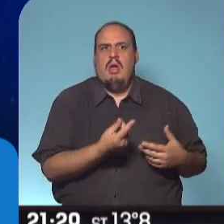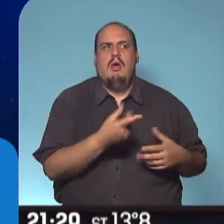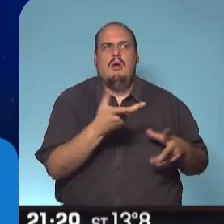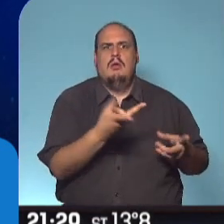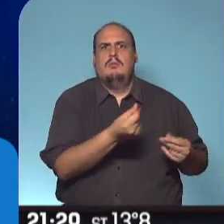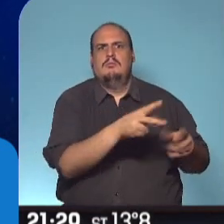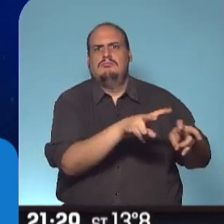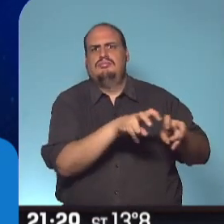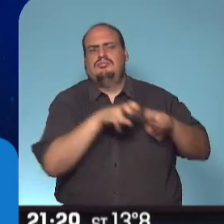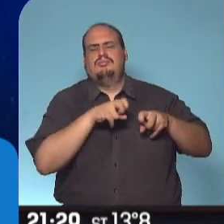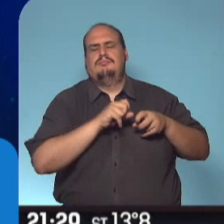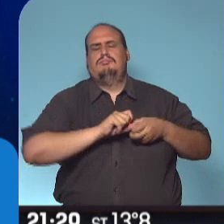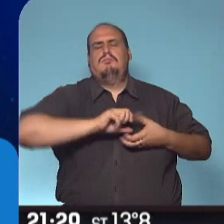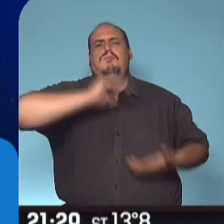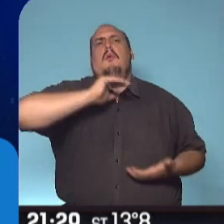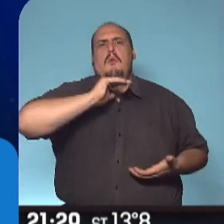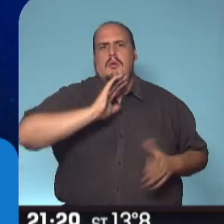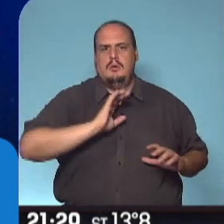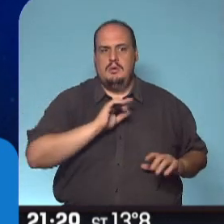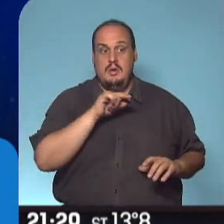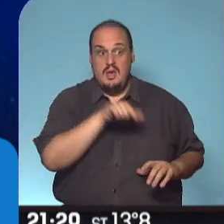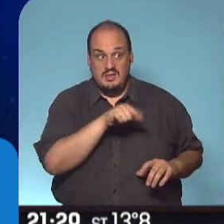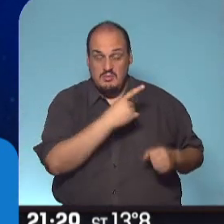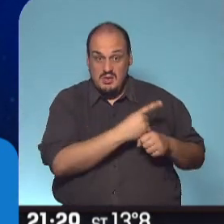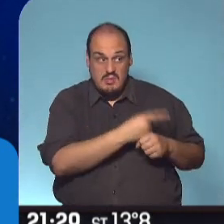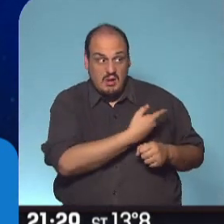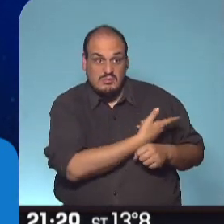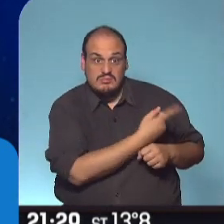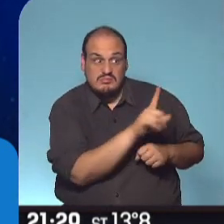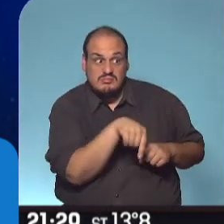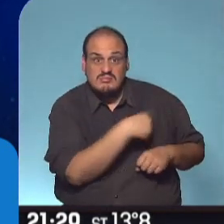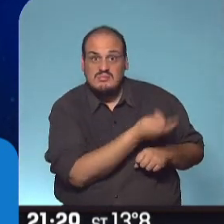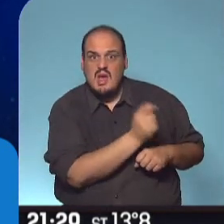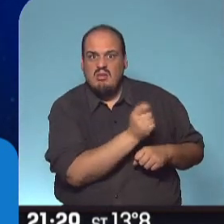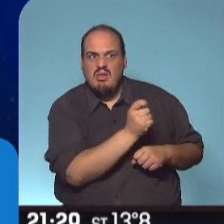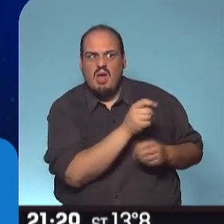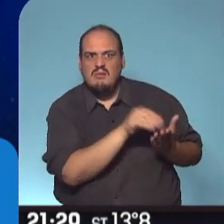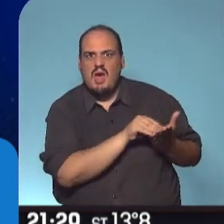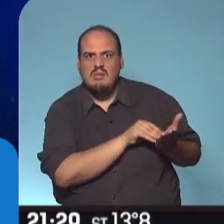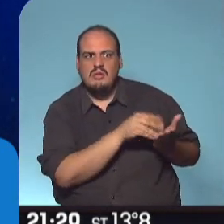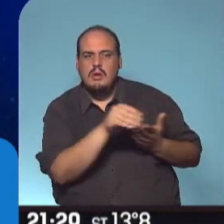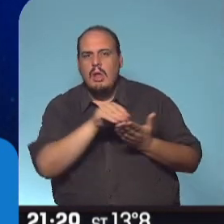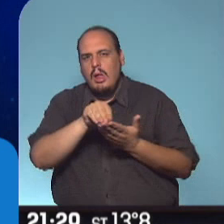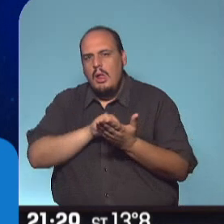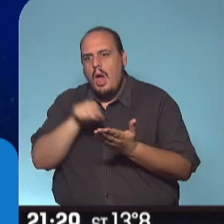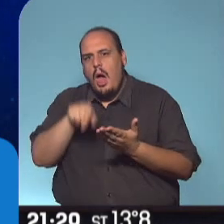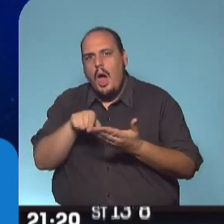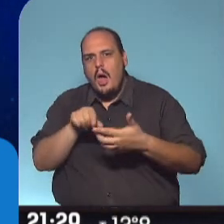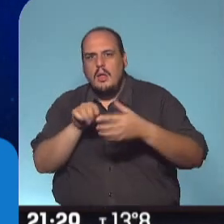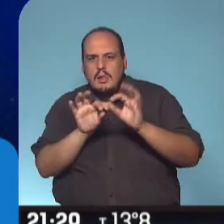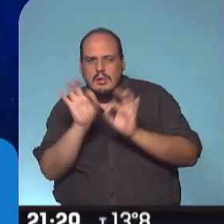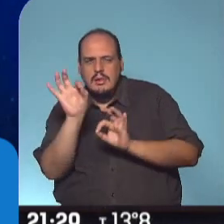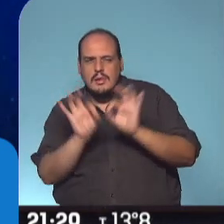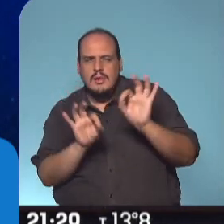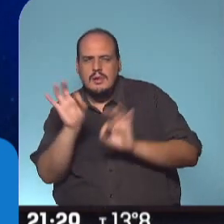Y eso es lo que tenemos que construir, esta base de datos que nos permita establecer parámetros a través de